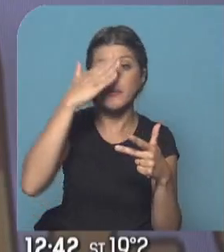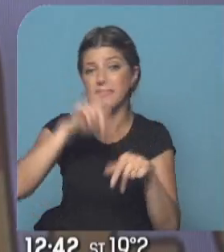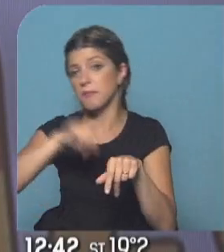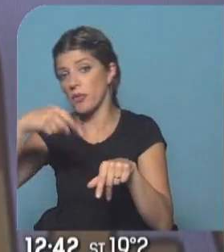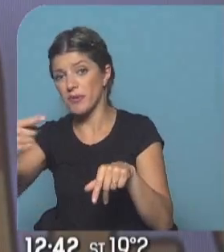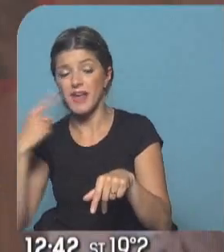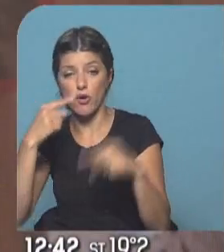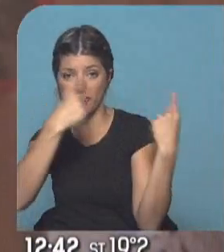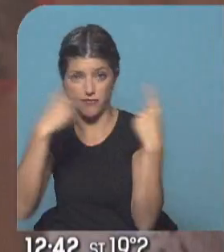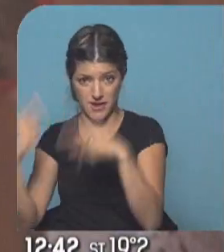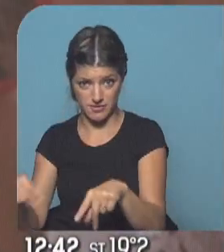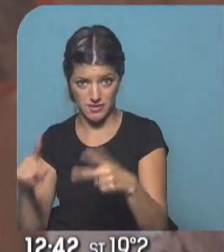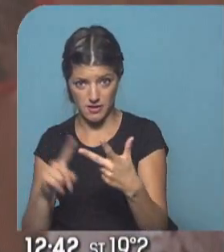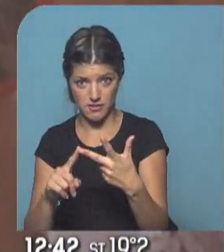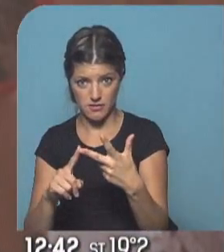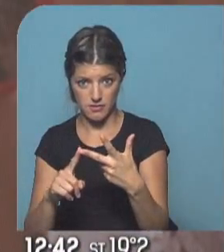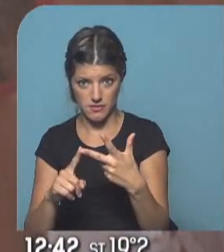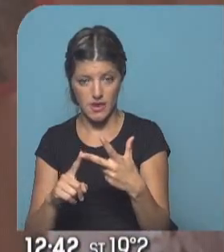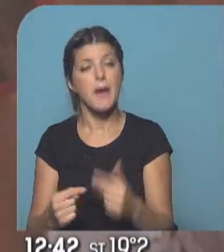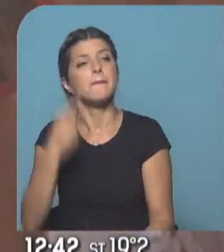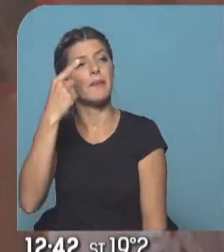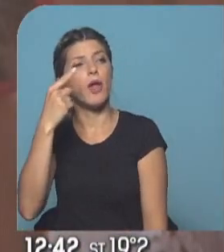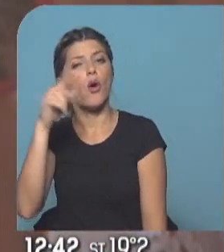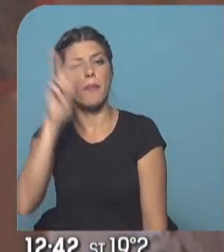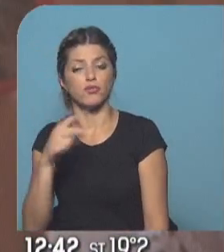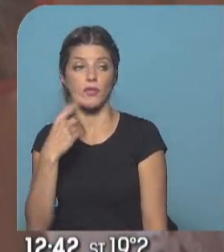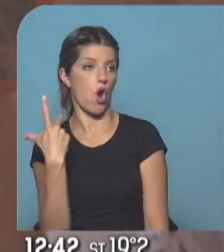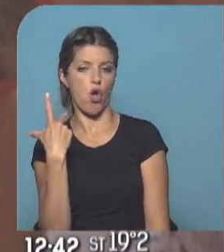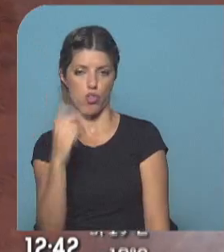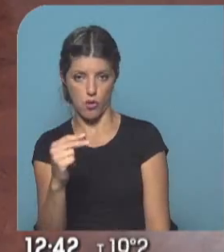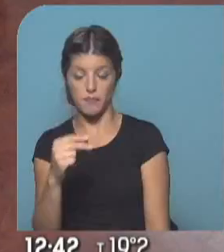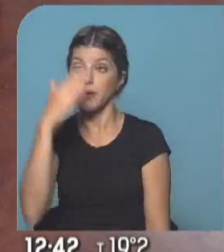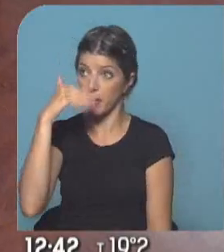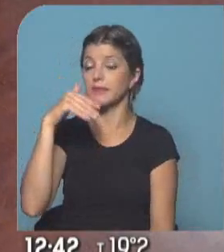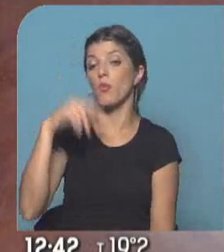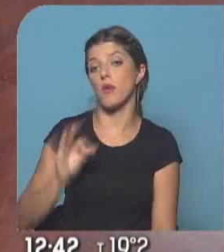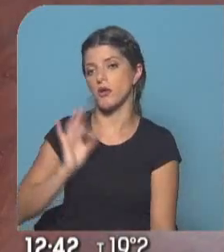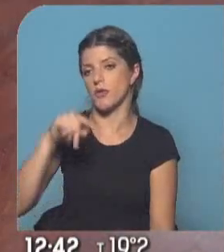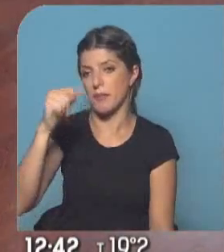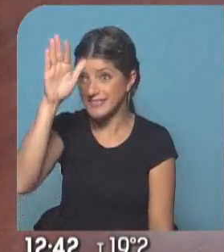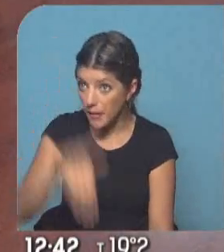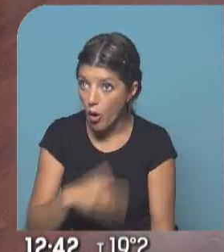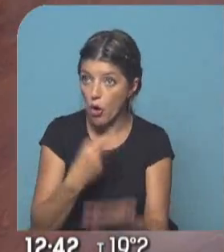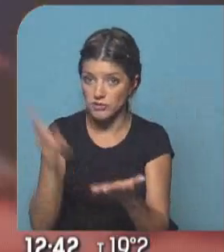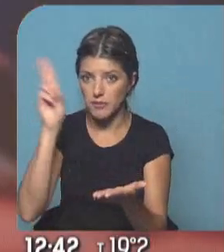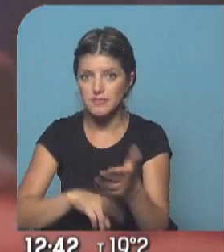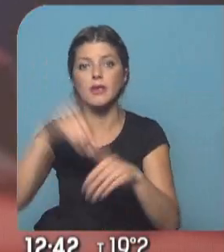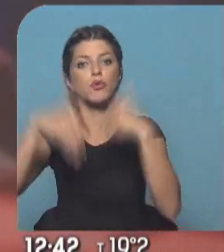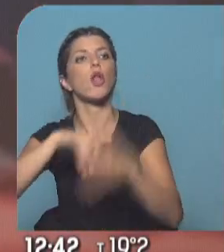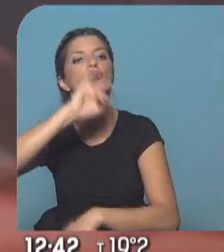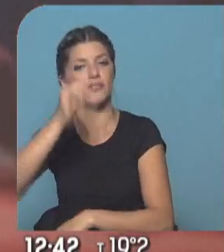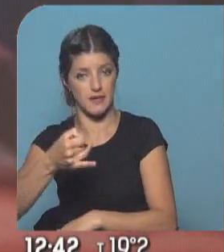reelección indefinida, que al principio los venezolanos votaron que no. Chávez volvió a convocar al referéndum un año después y se votó que